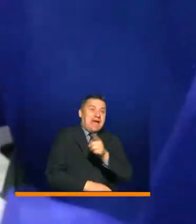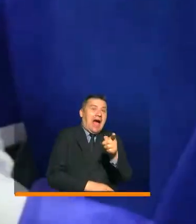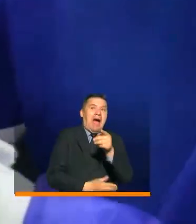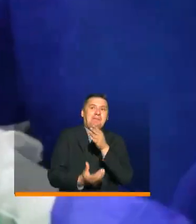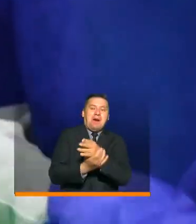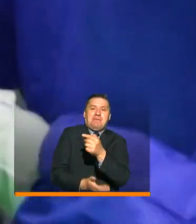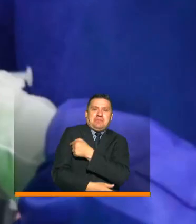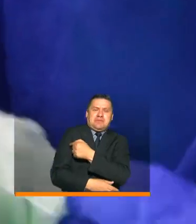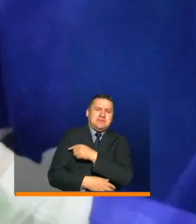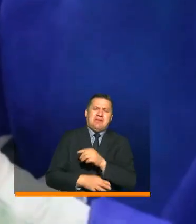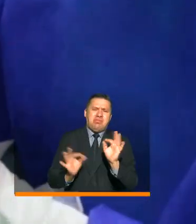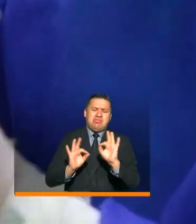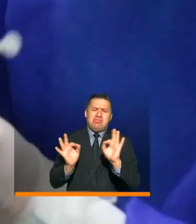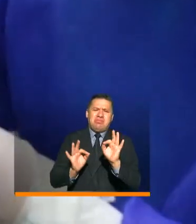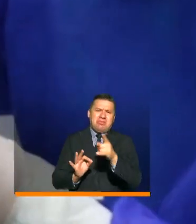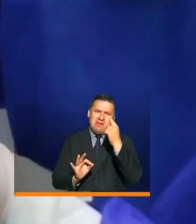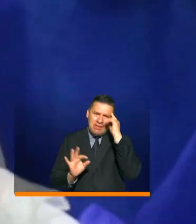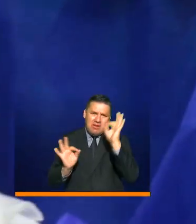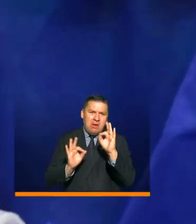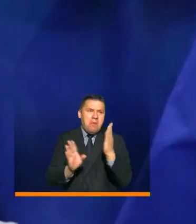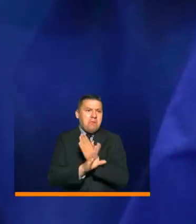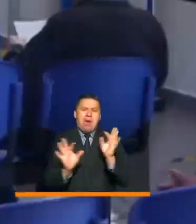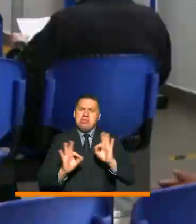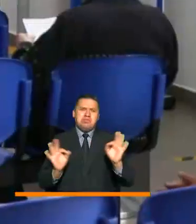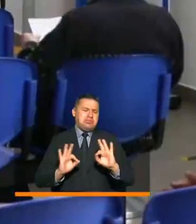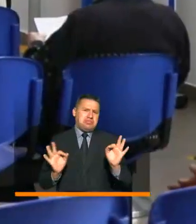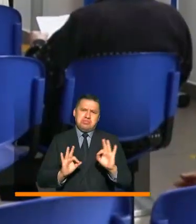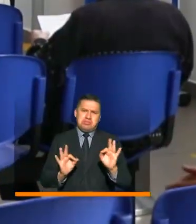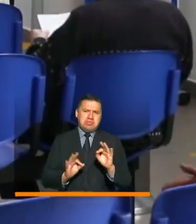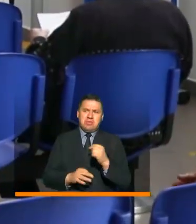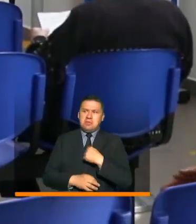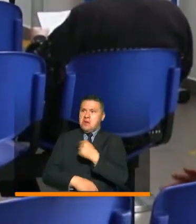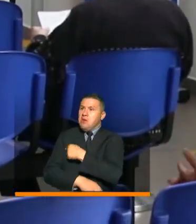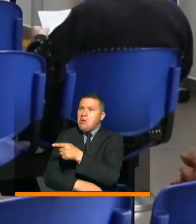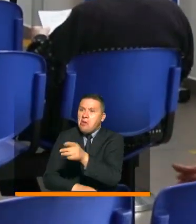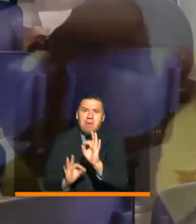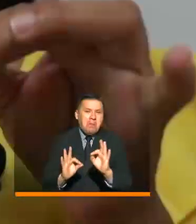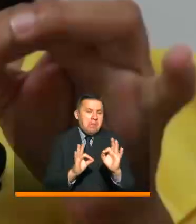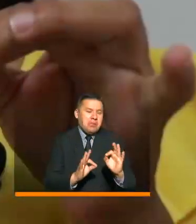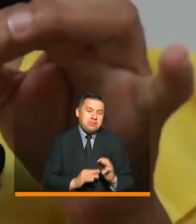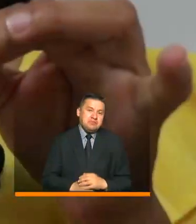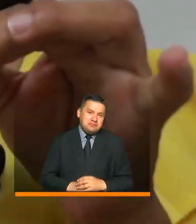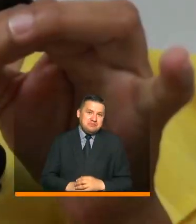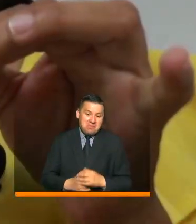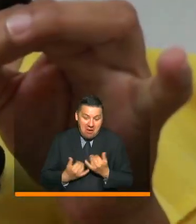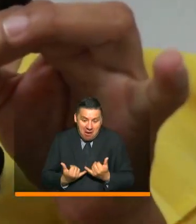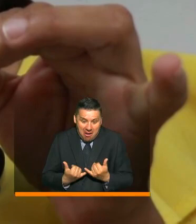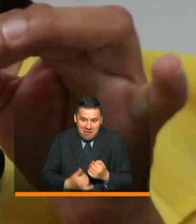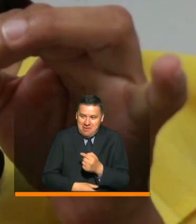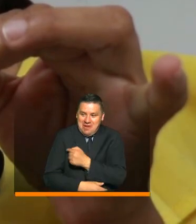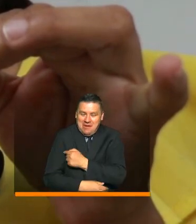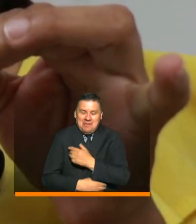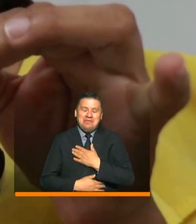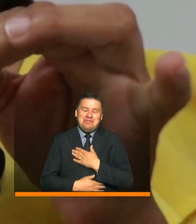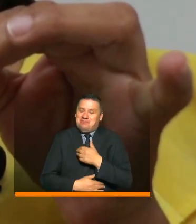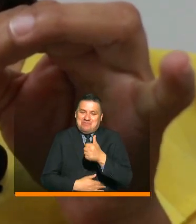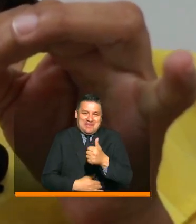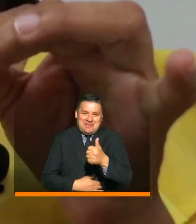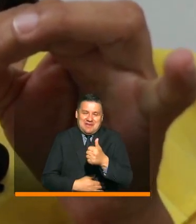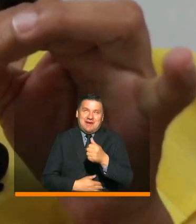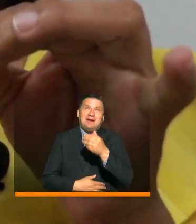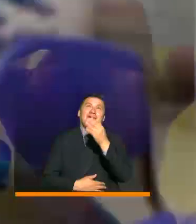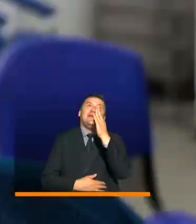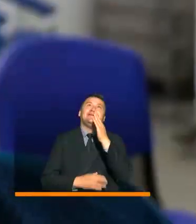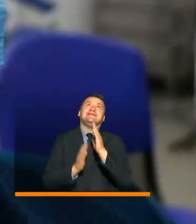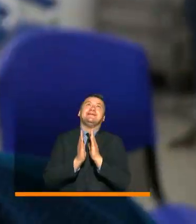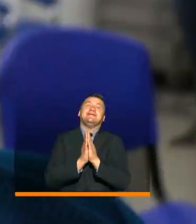vacunar. No hemos tenido problema ninguno con la vacuna. Y yo hasta la presente que me acaban de vacunar, estoy bien, bendito sea